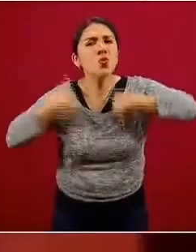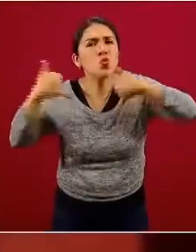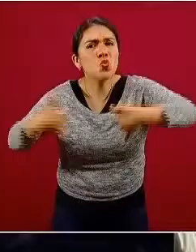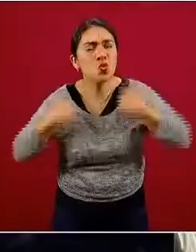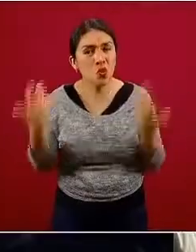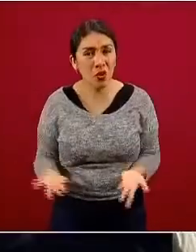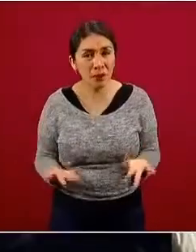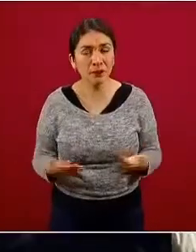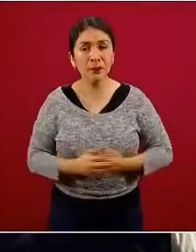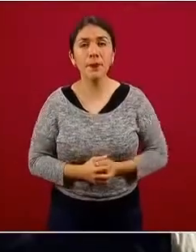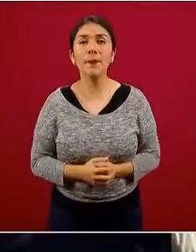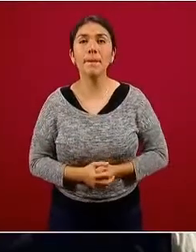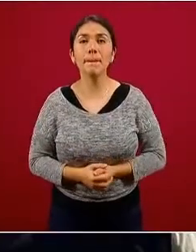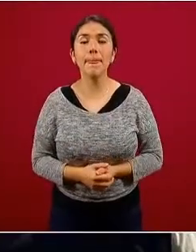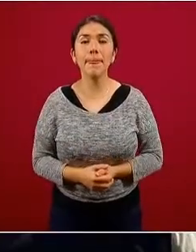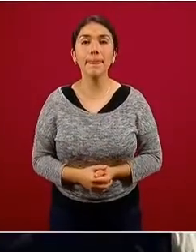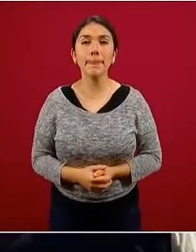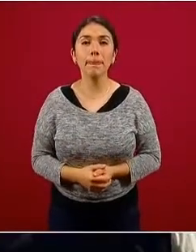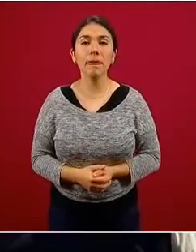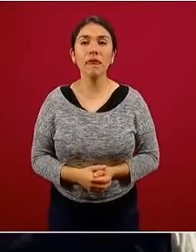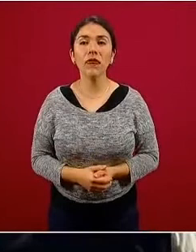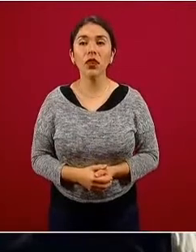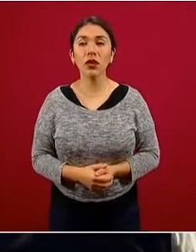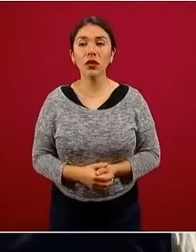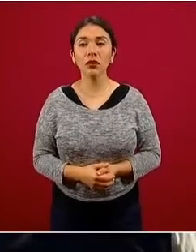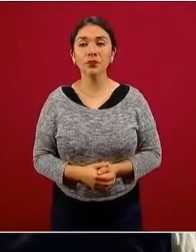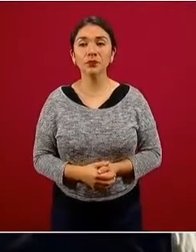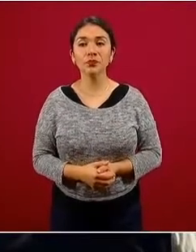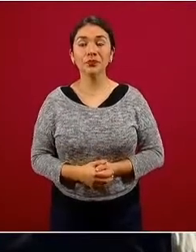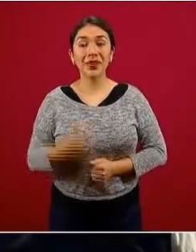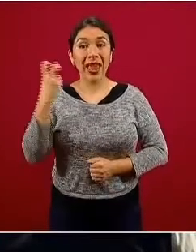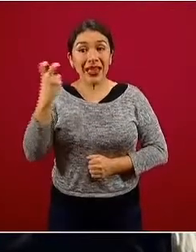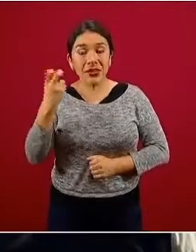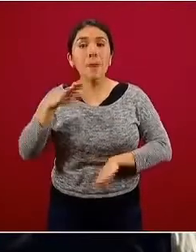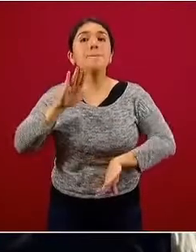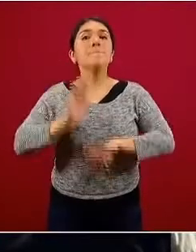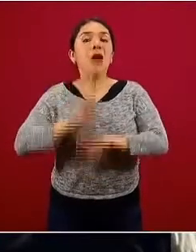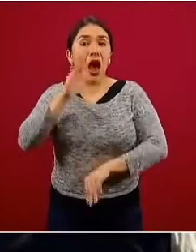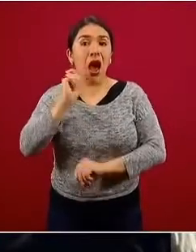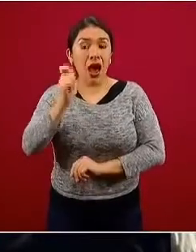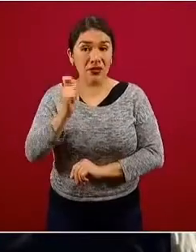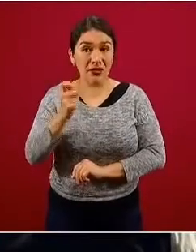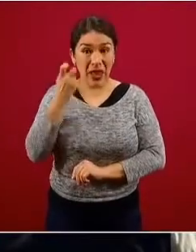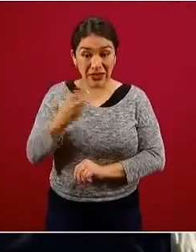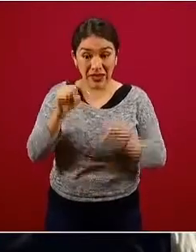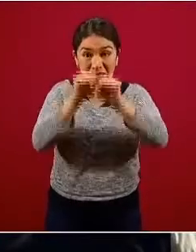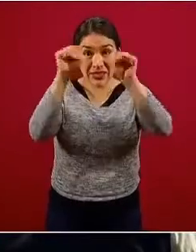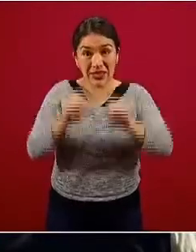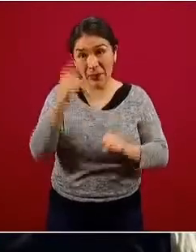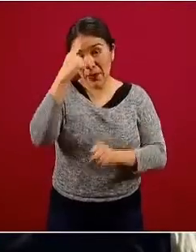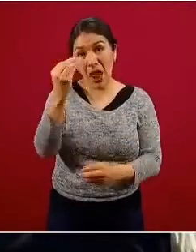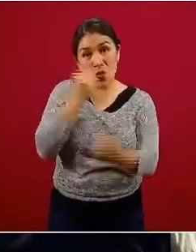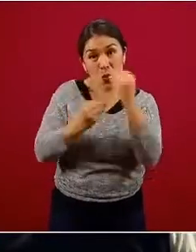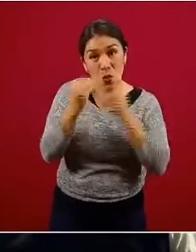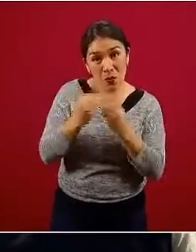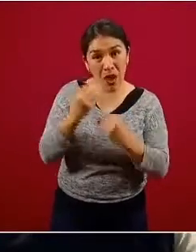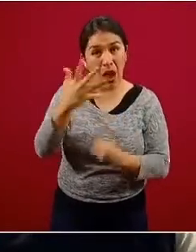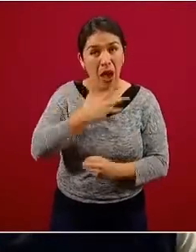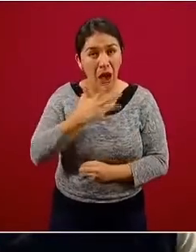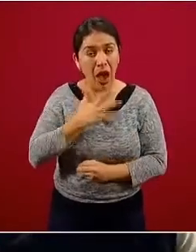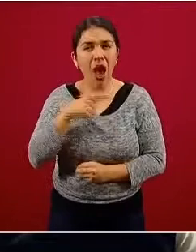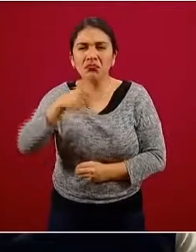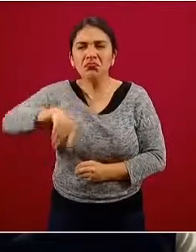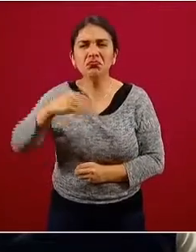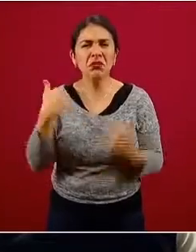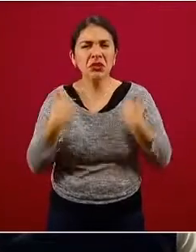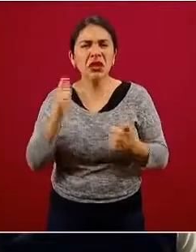prematuras. La siguiente, por favor. A esto hay que agregar que nuestro sistema alimentario, que se